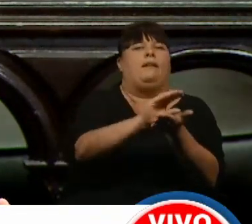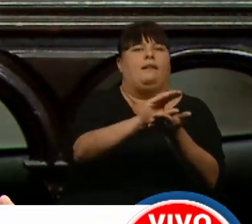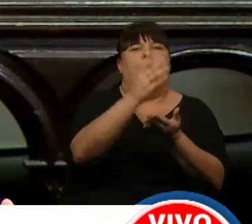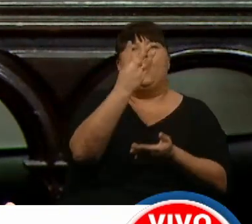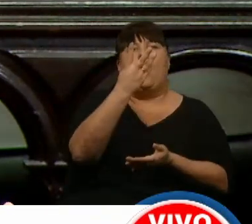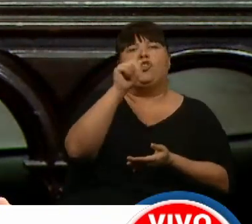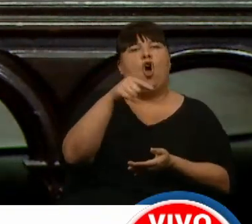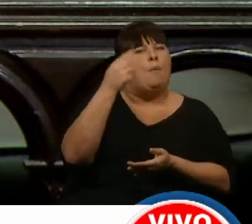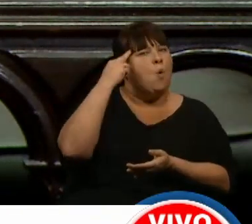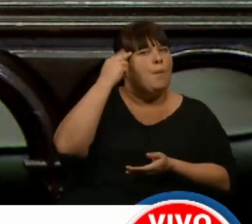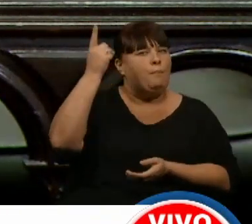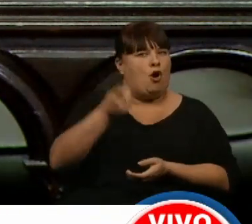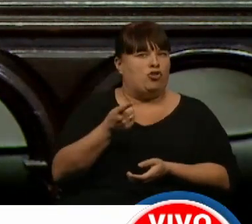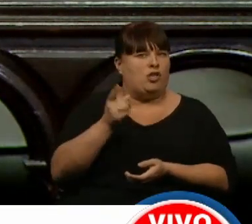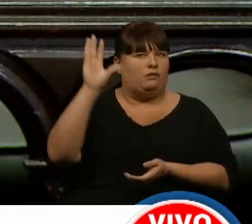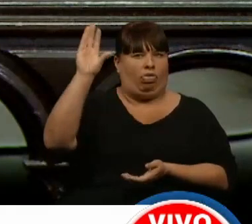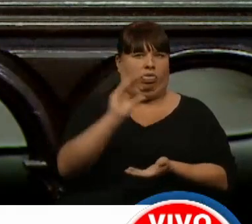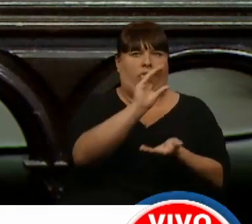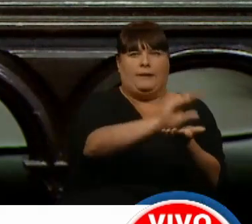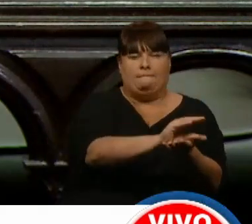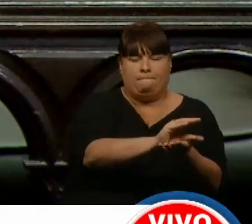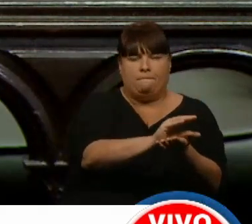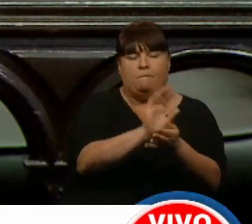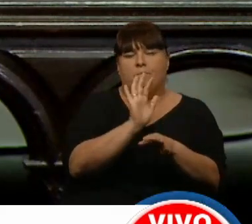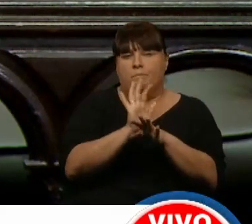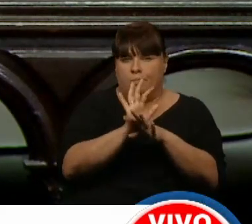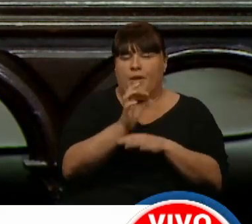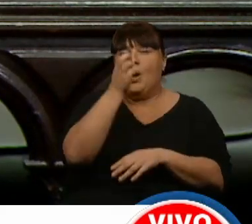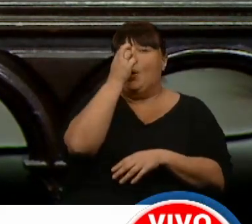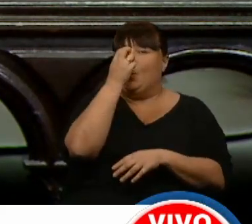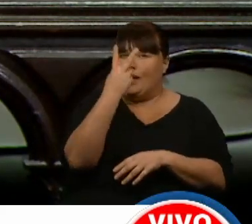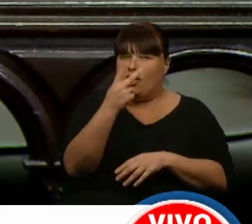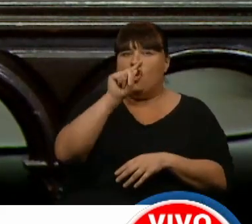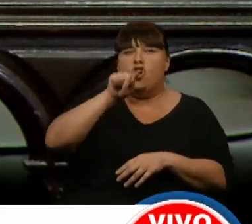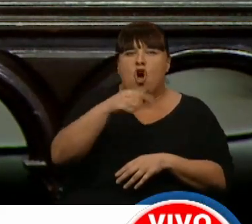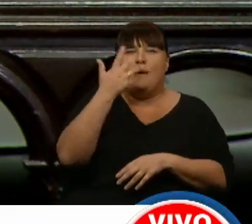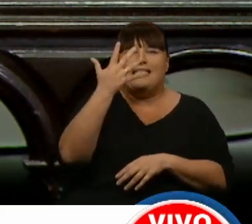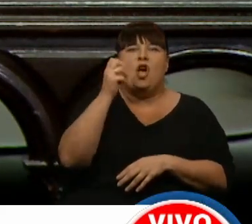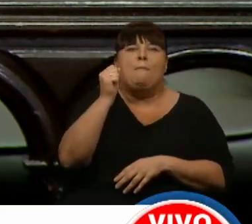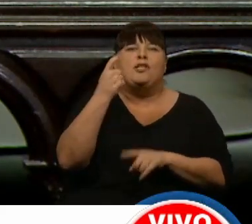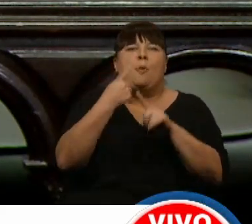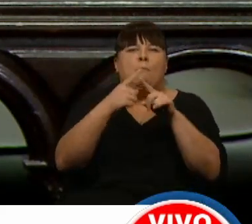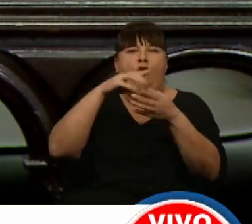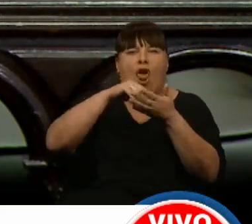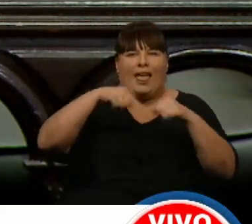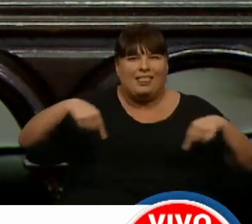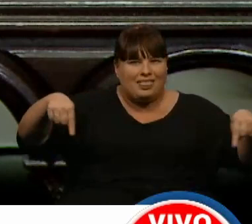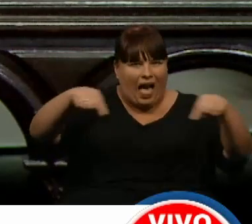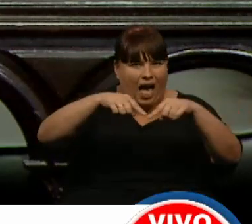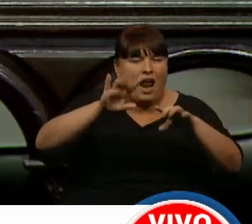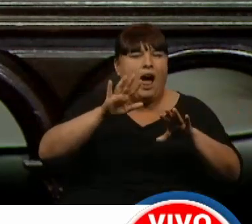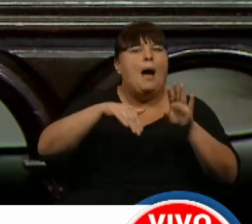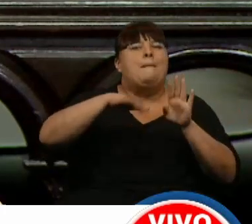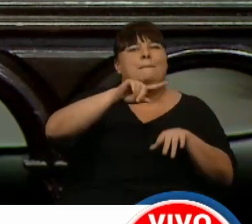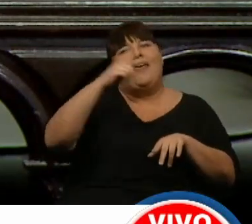el 4,9%. Esto es 22,5 pesos por hectárea en vez de